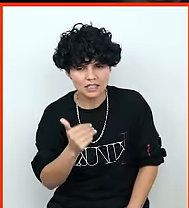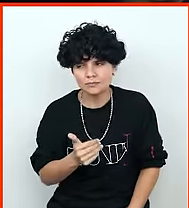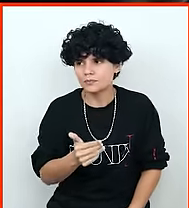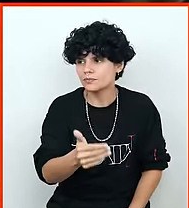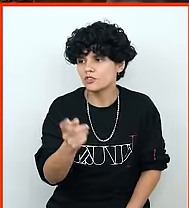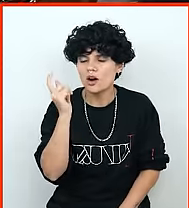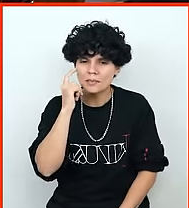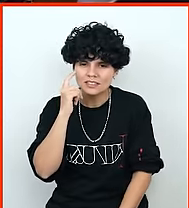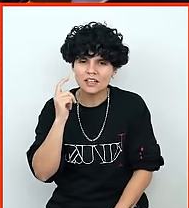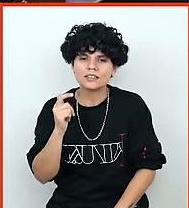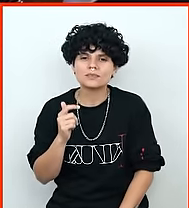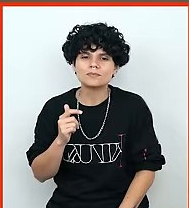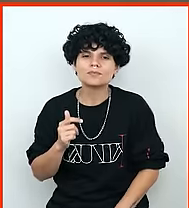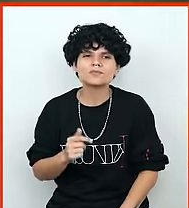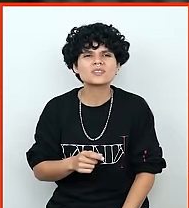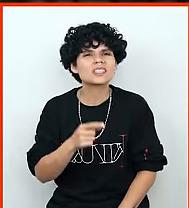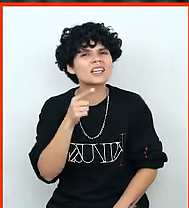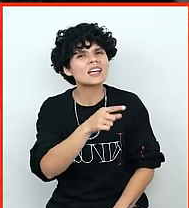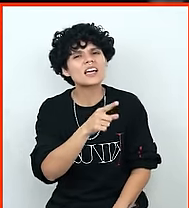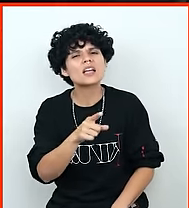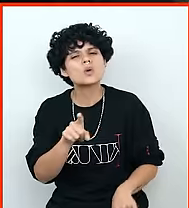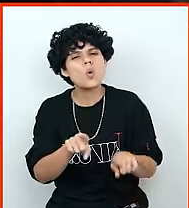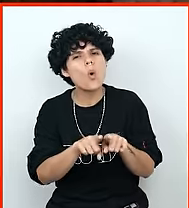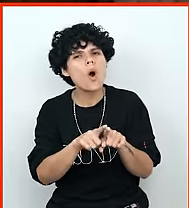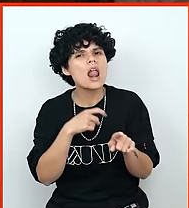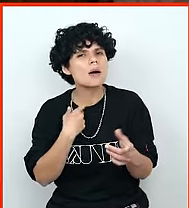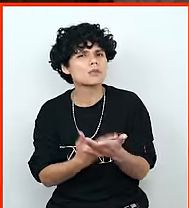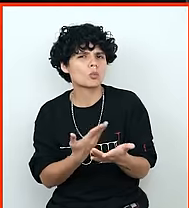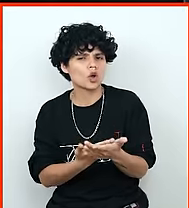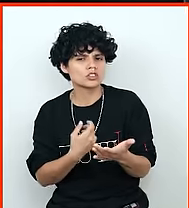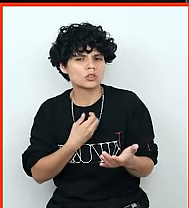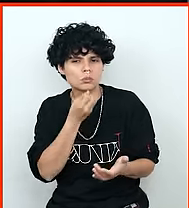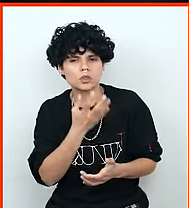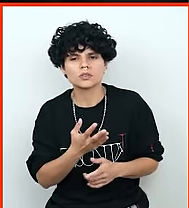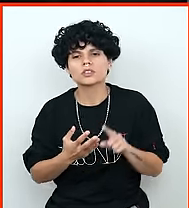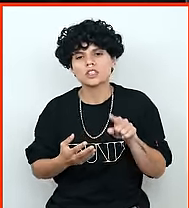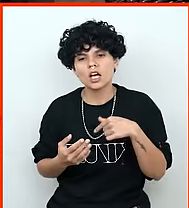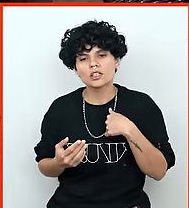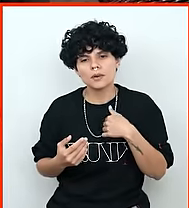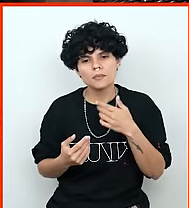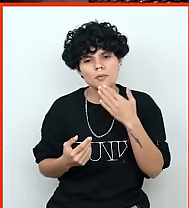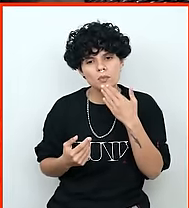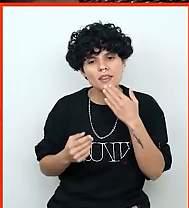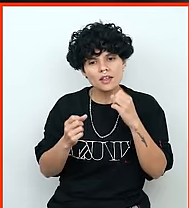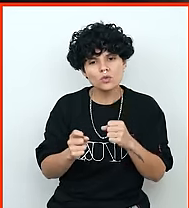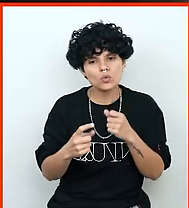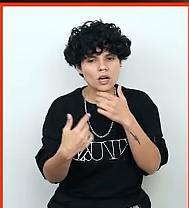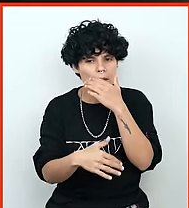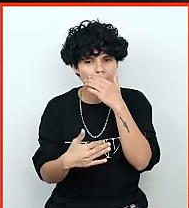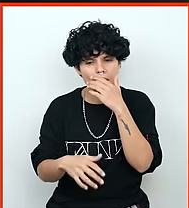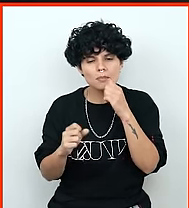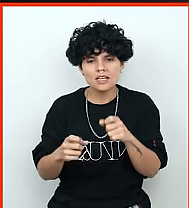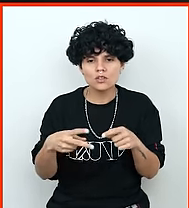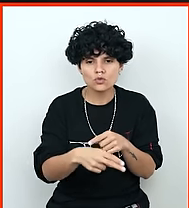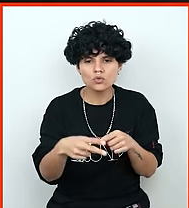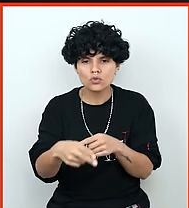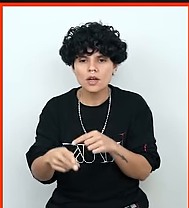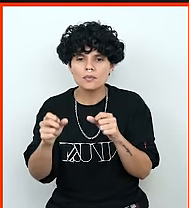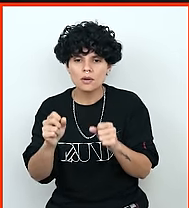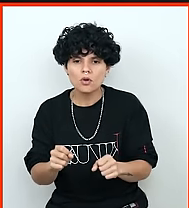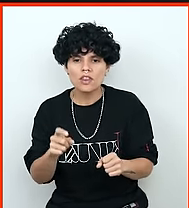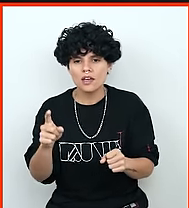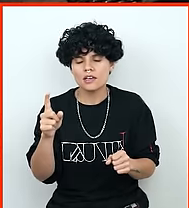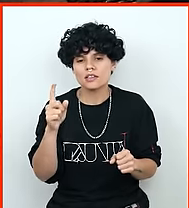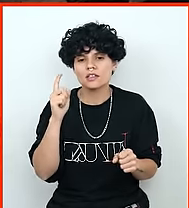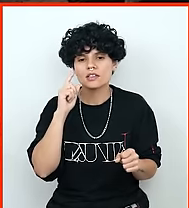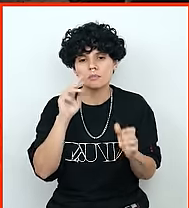¿No? Sí, ¿no? Tendría que pensarlo más. Es que él lo hizo a propósito. Saca otro papelito. Vamos a ver. ¿Podrías rapear Sombrero Mago y te podría ir interrumpiendo para ir